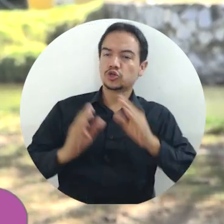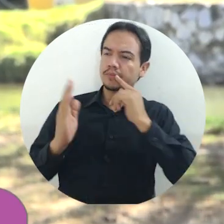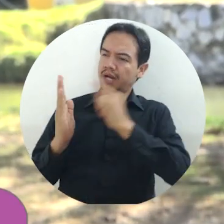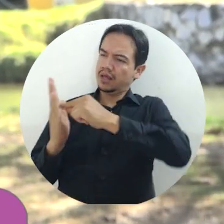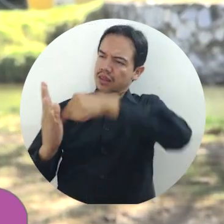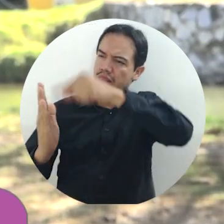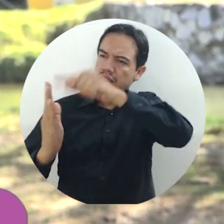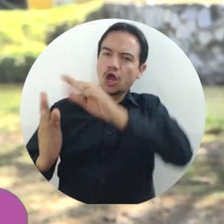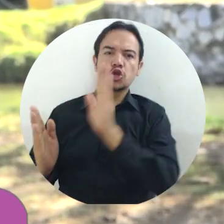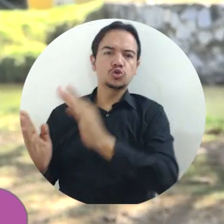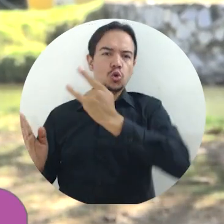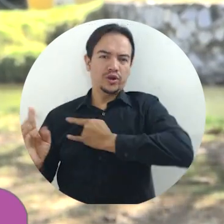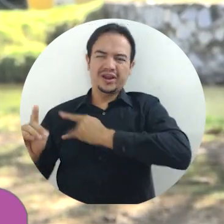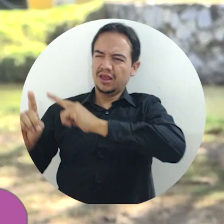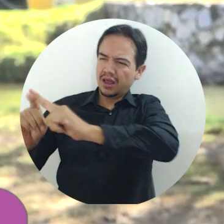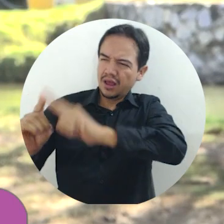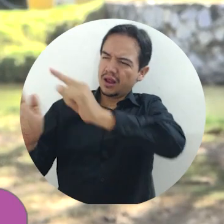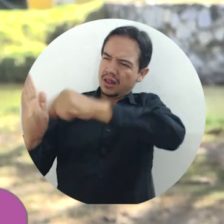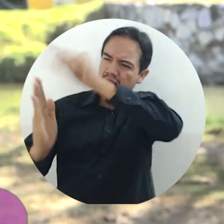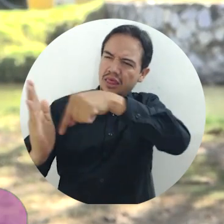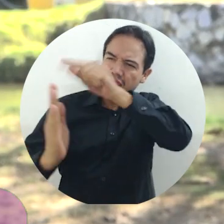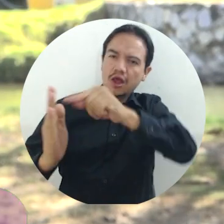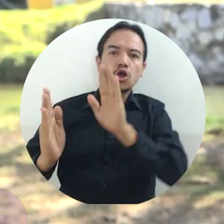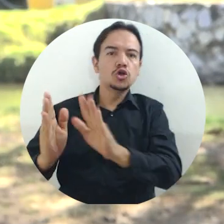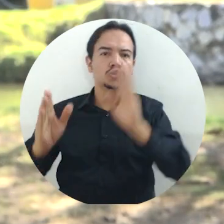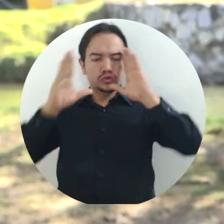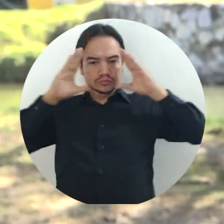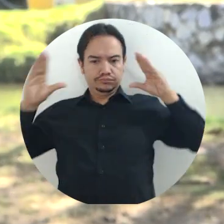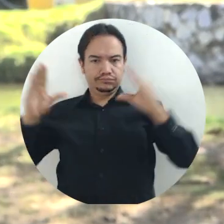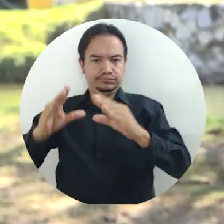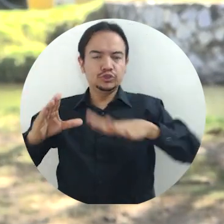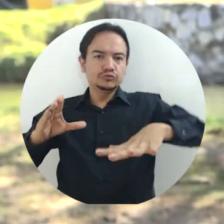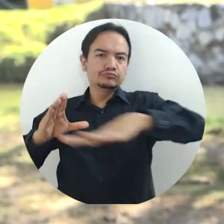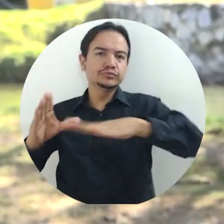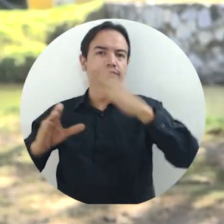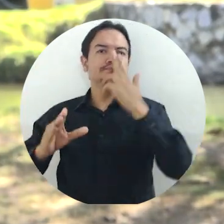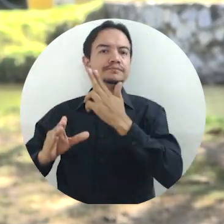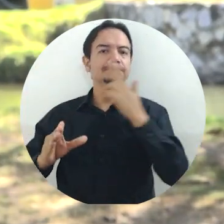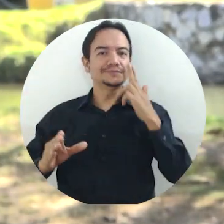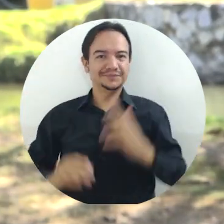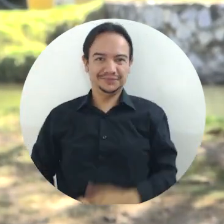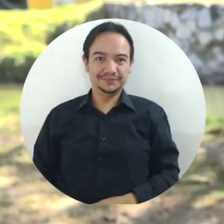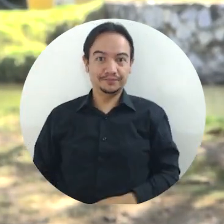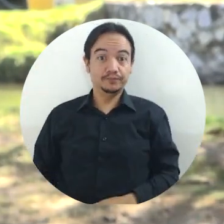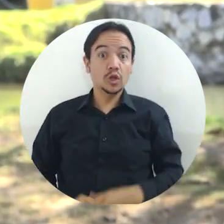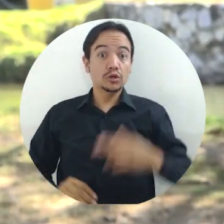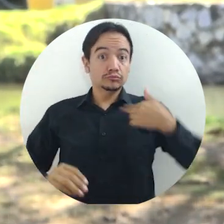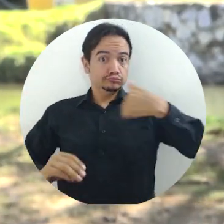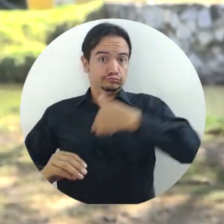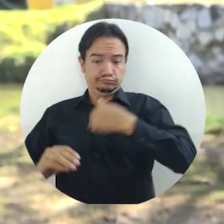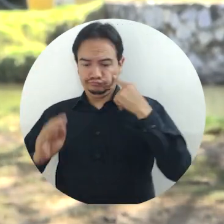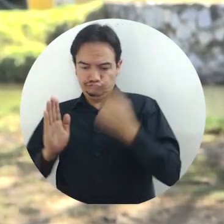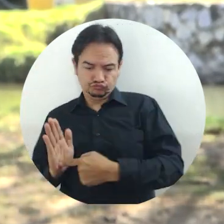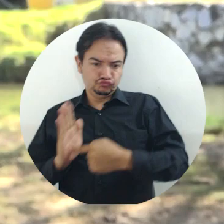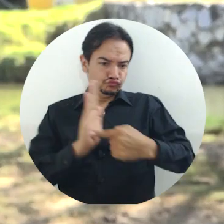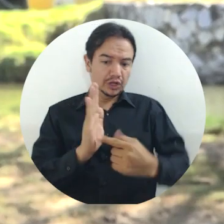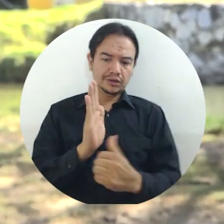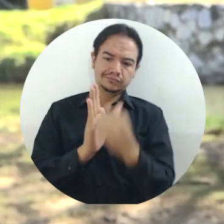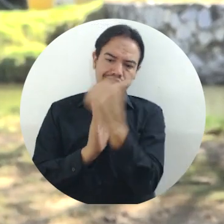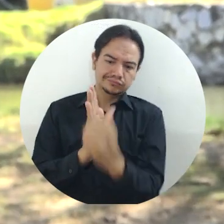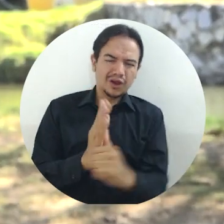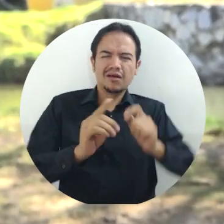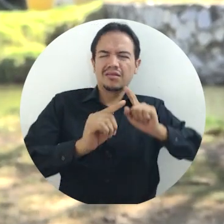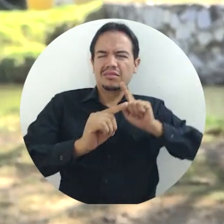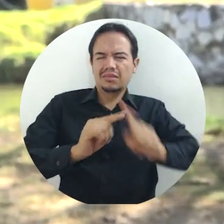Consejo de acreditación para universidades emprendedoras y comprometidas a zeu en estos días estaremos exponiendo resultados